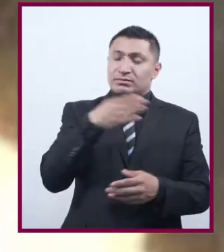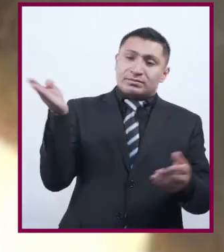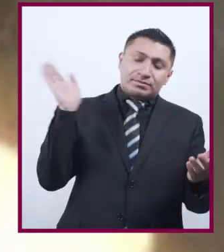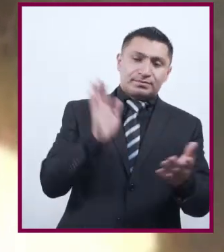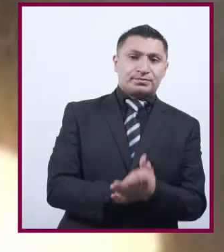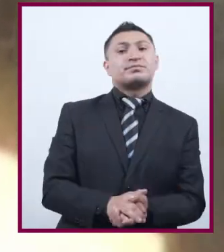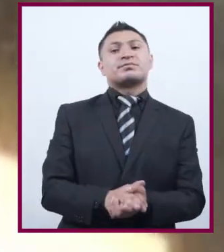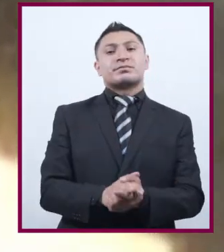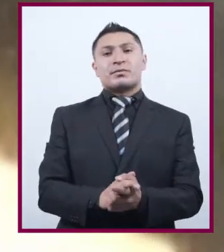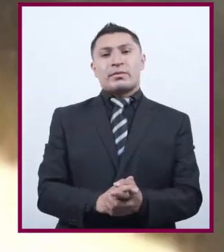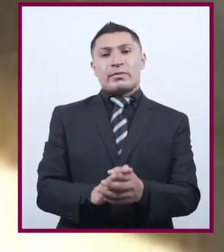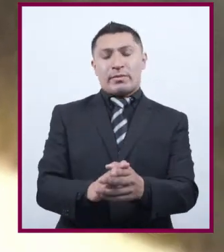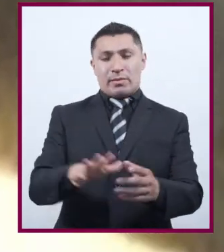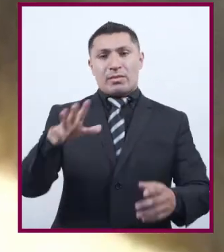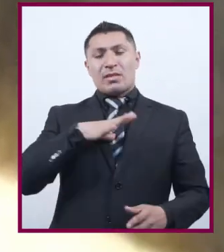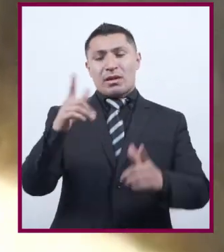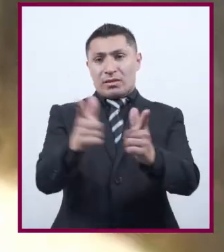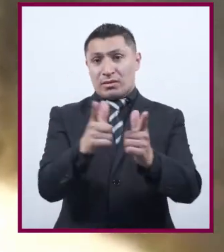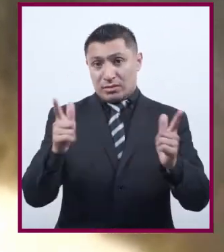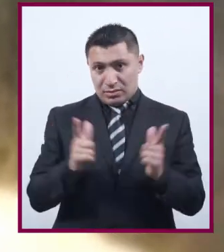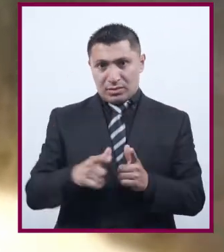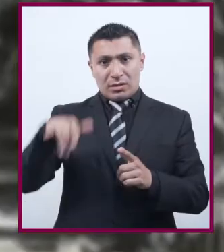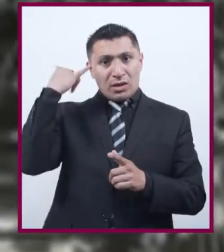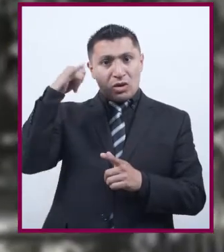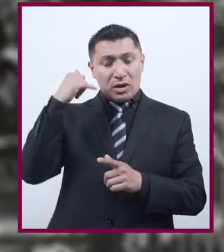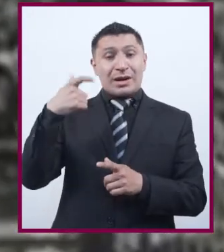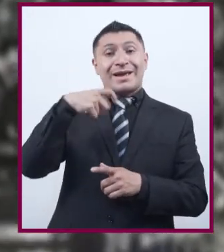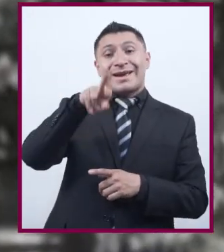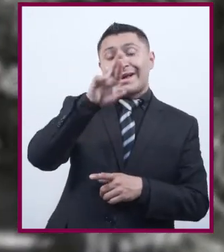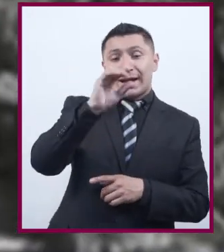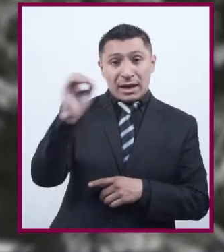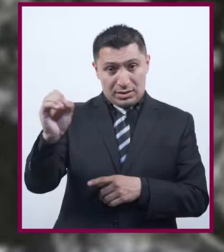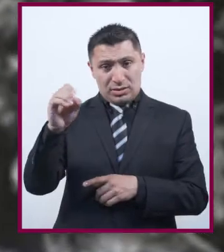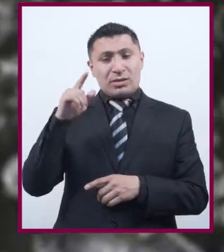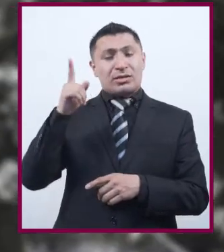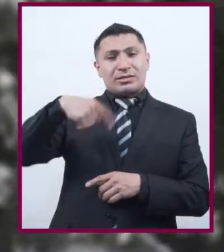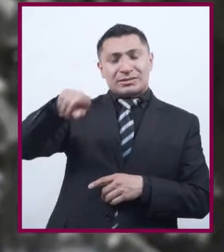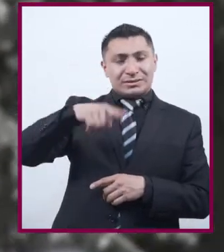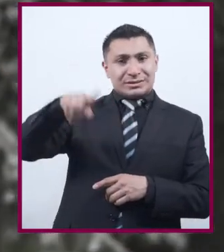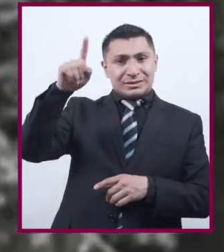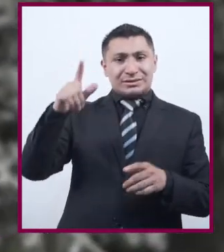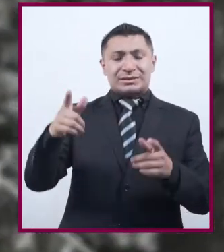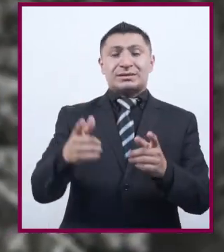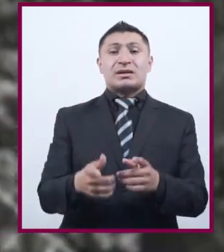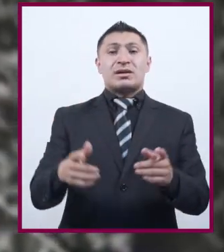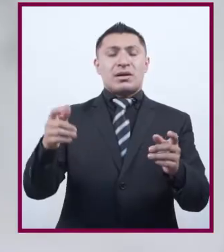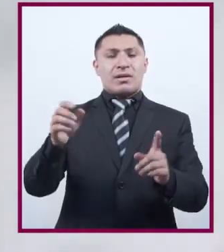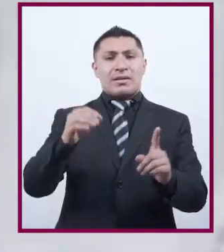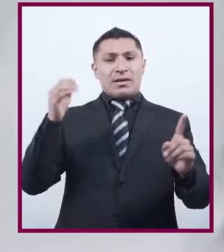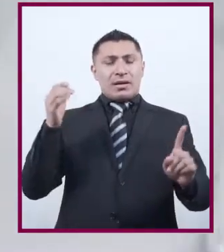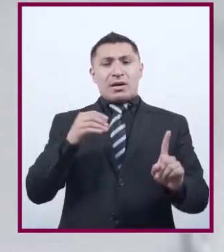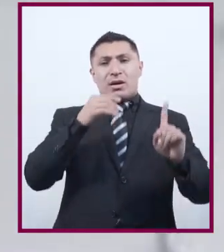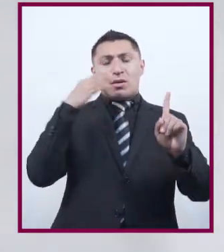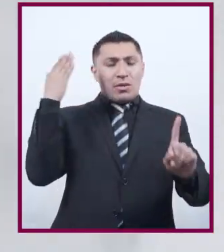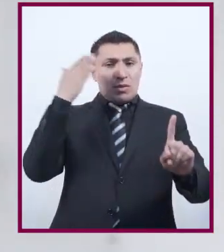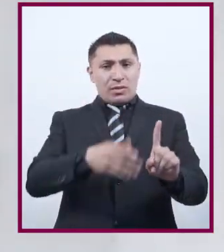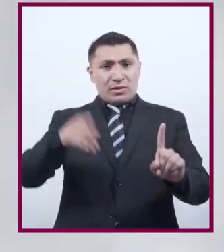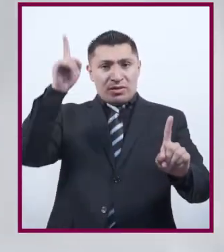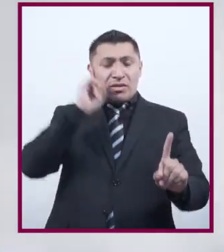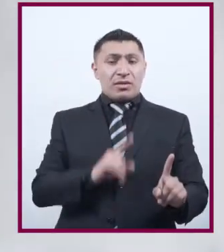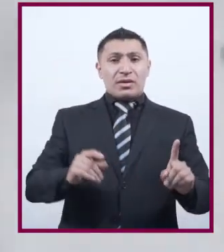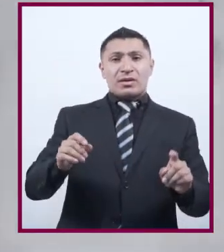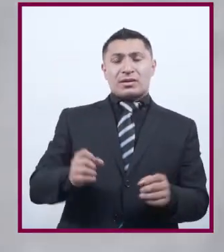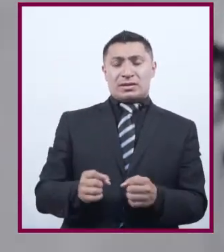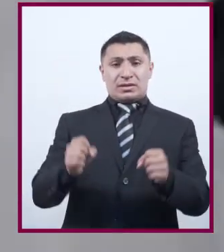lado estaban los grupos de Yucatán y Quintana Roo, como las Ligas de Orientación Femenina del Partido Socialista del Sureste,